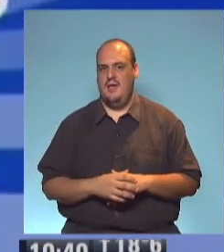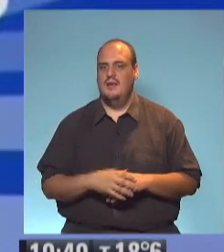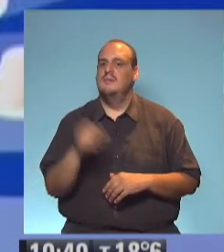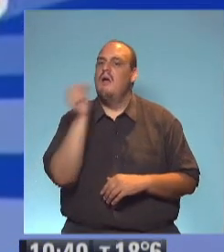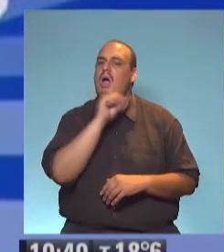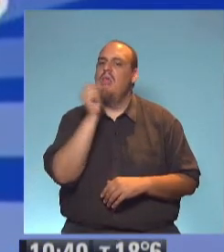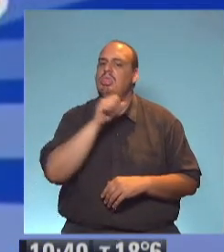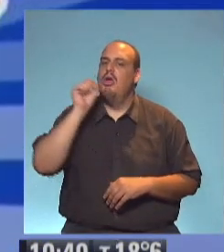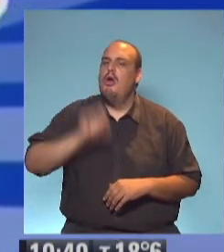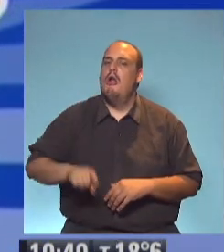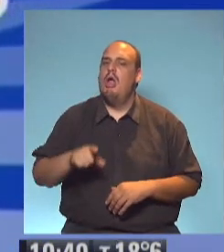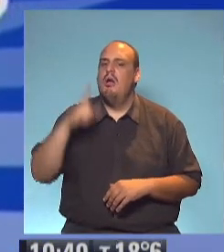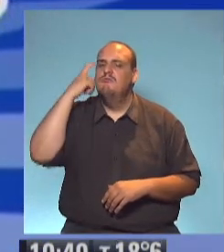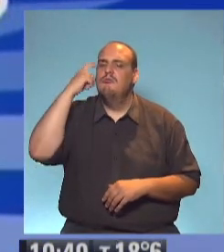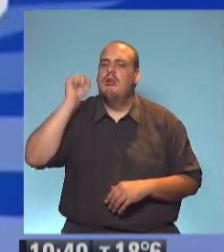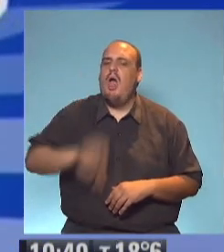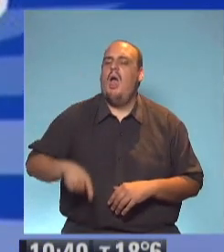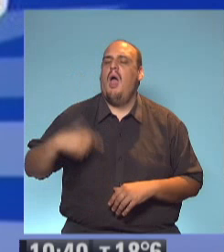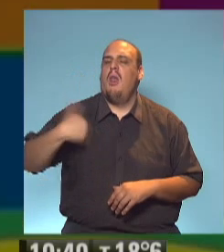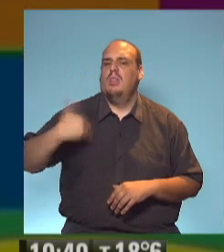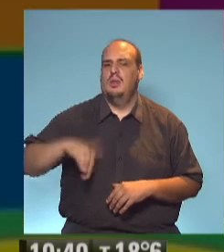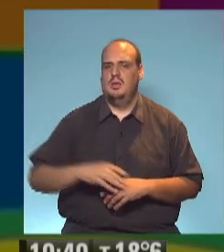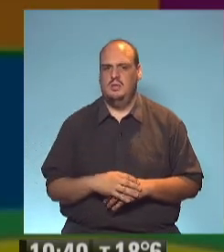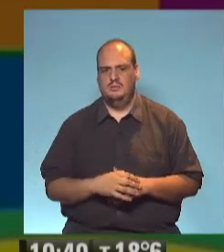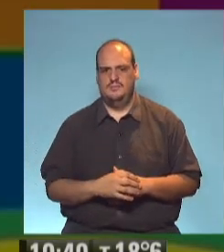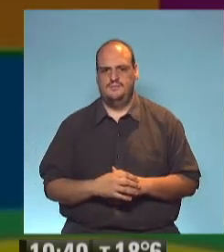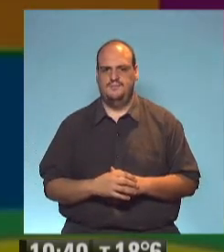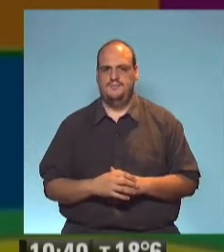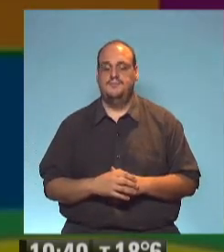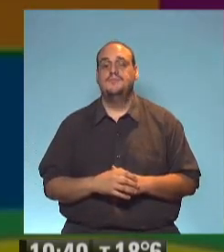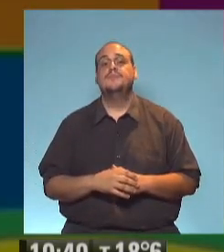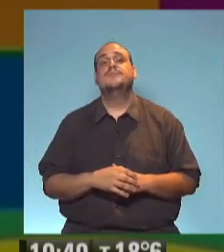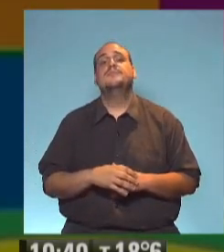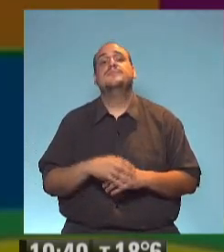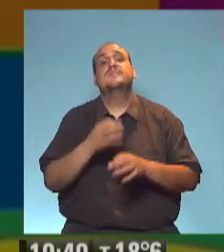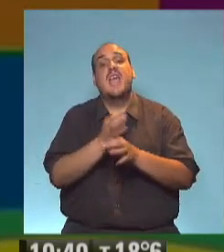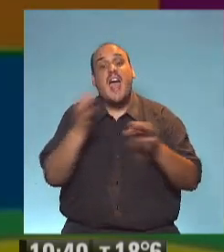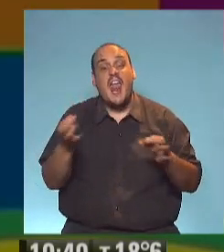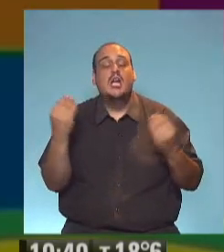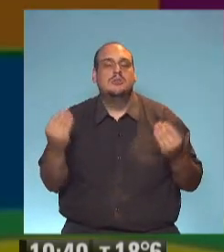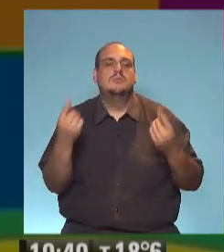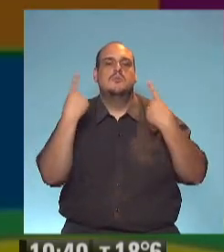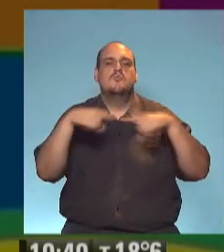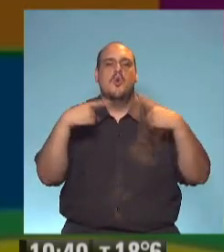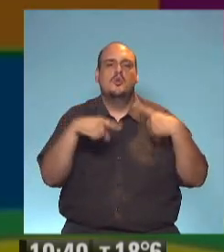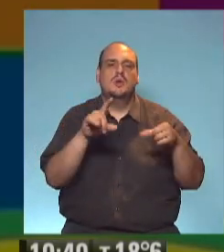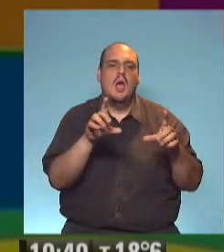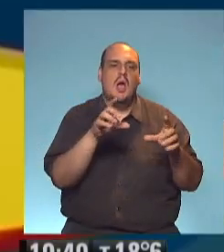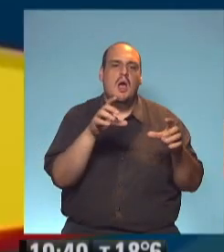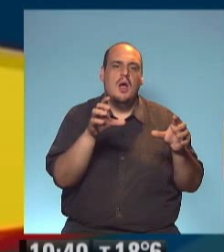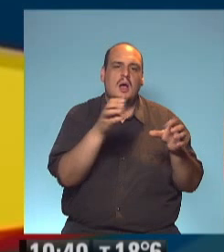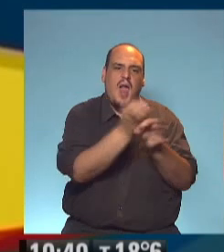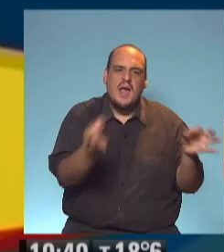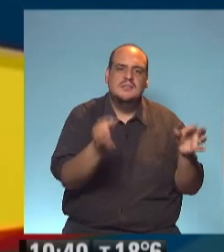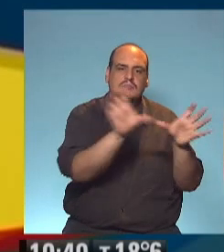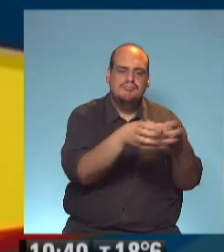cantora folclórica argentina! Un género es una categoría que reúne a canciones que